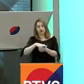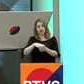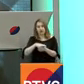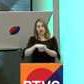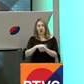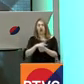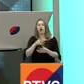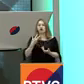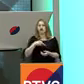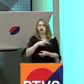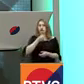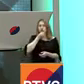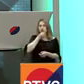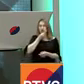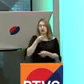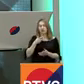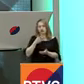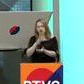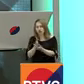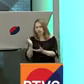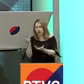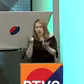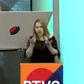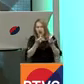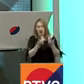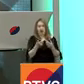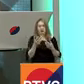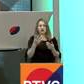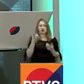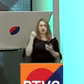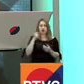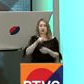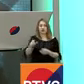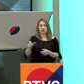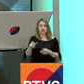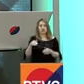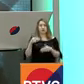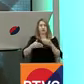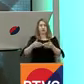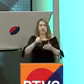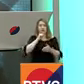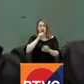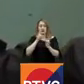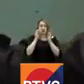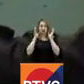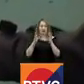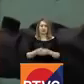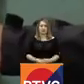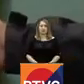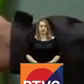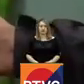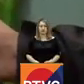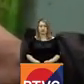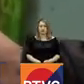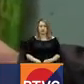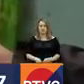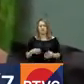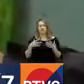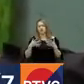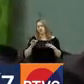afectados con el paso del tiempo la gravedad de la situación lamentablemente aumenta y es que no me quiero acordar